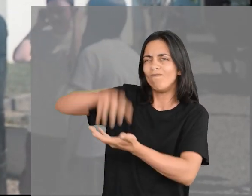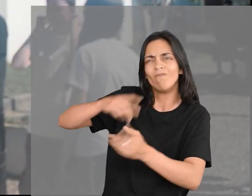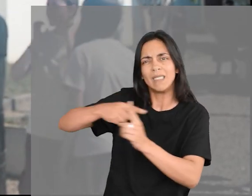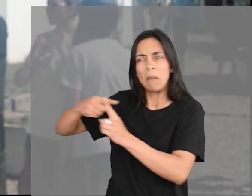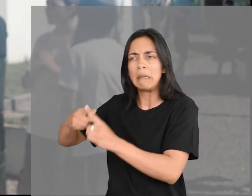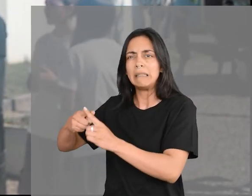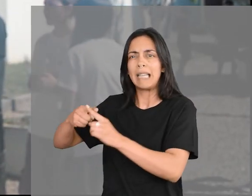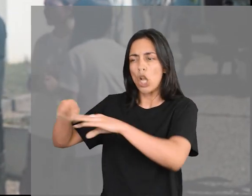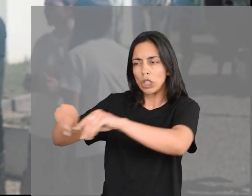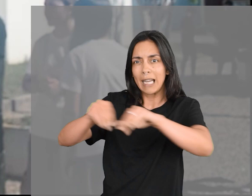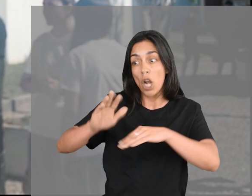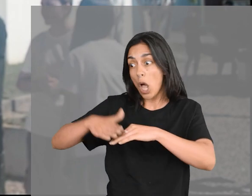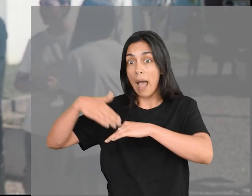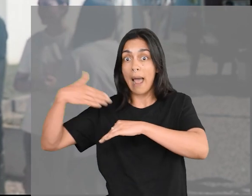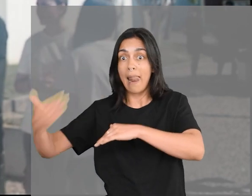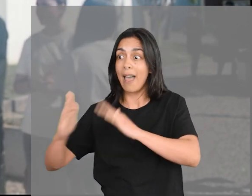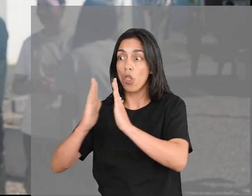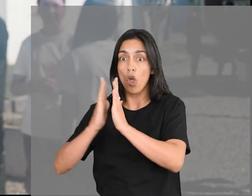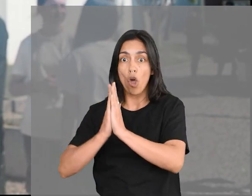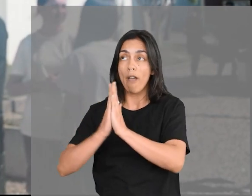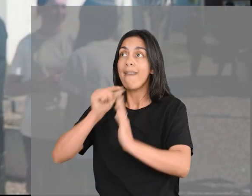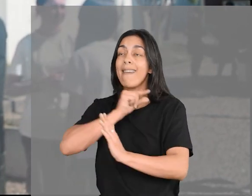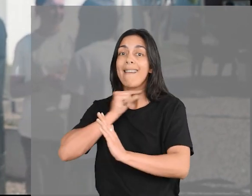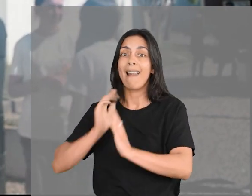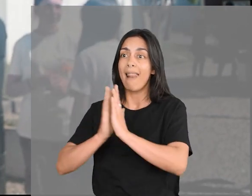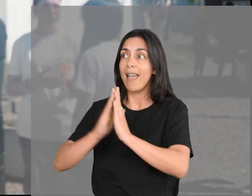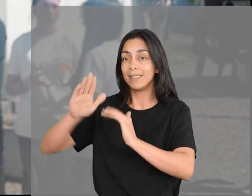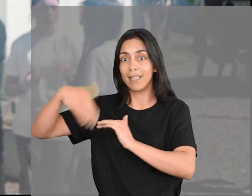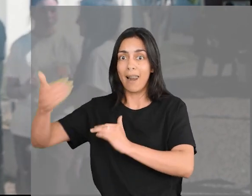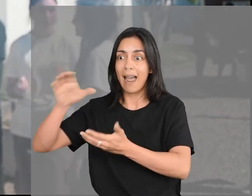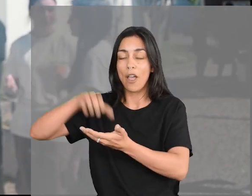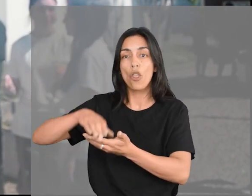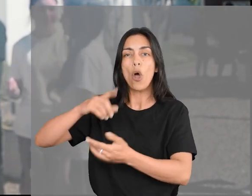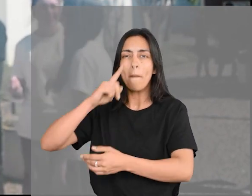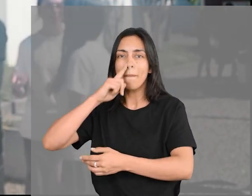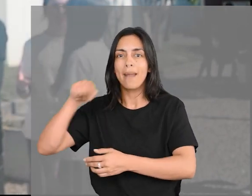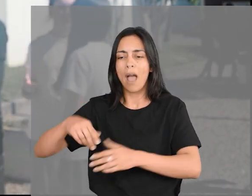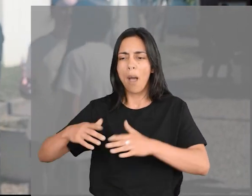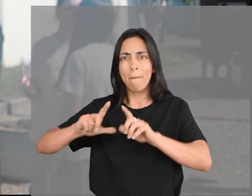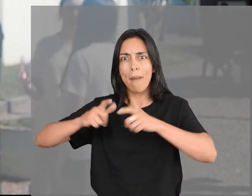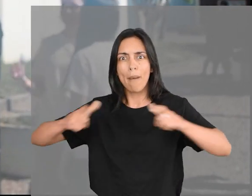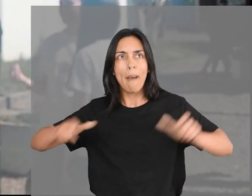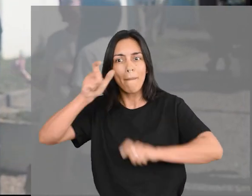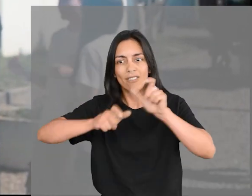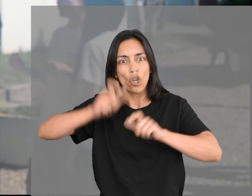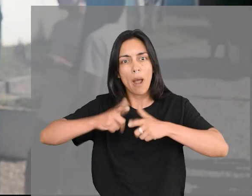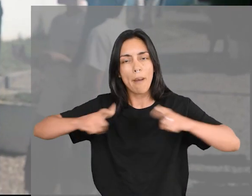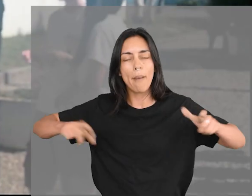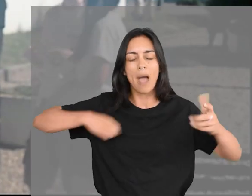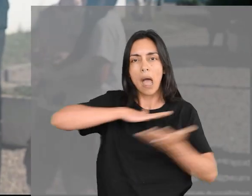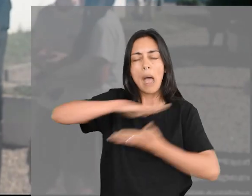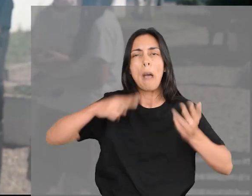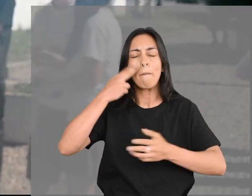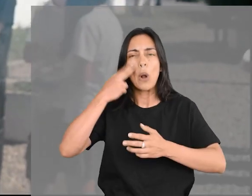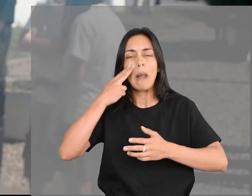terreno aledaño a la Catedral de la Inmaculada Concepción de Minas. El crecimiento de la población y la problemática de la